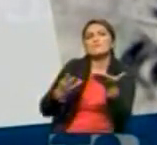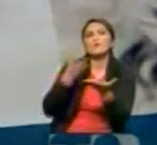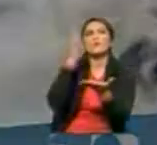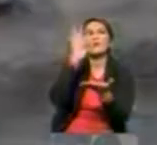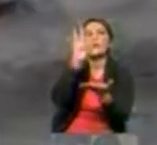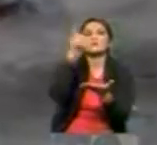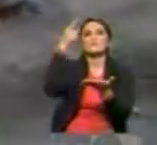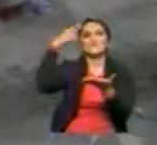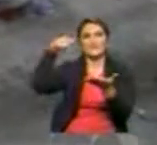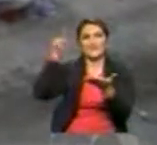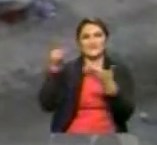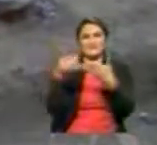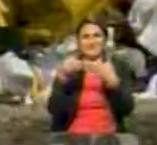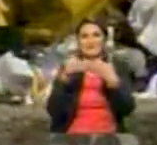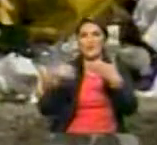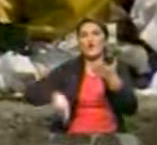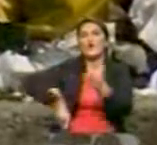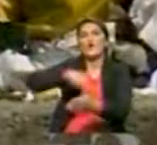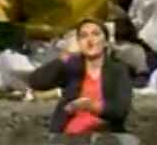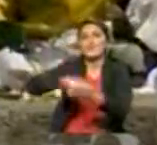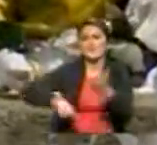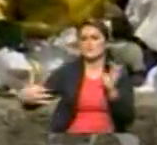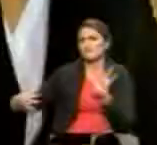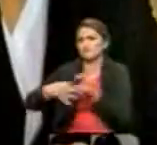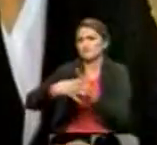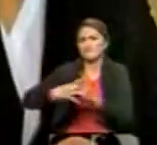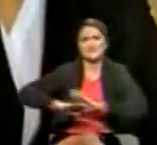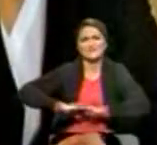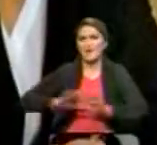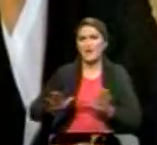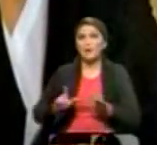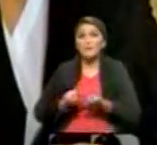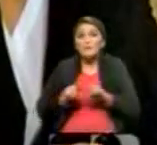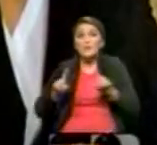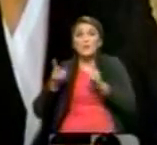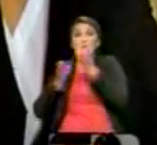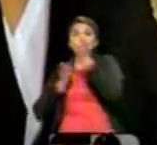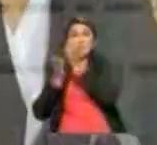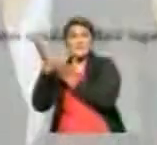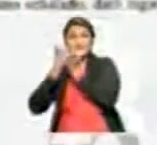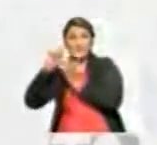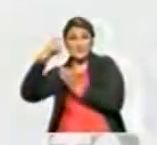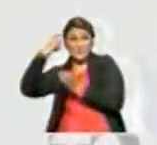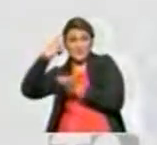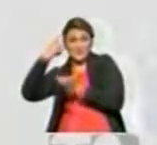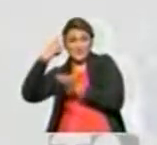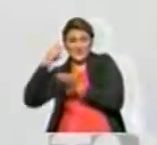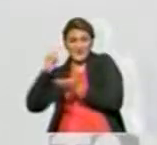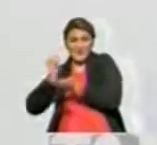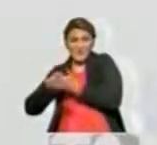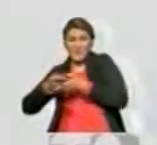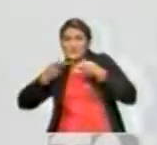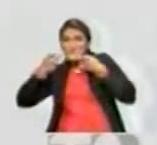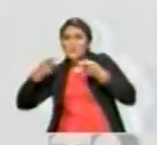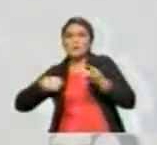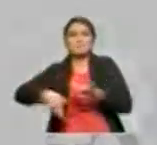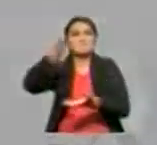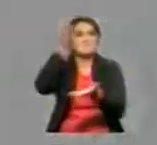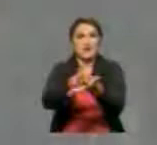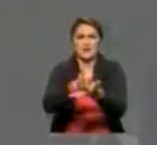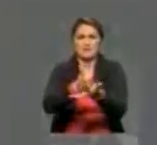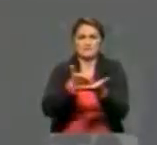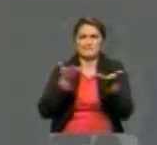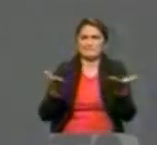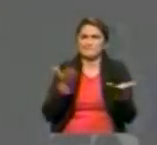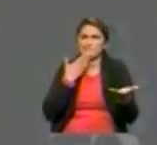$402.072.439. Por ahora ese contrato queda suspendido por 7 días, tiempo en que el municipio de Guayaquil deberá remitir los justificativos técnicos y